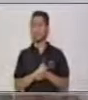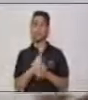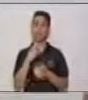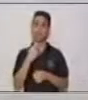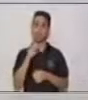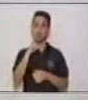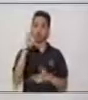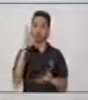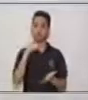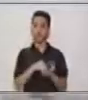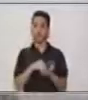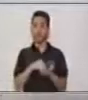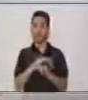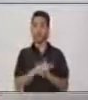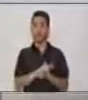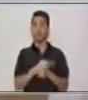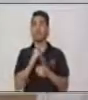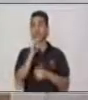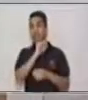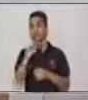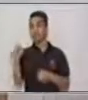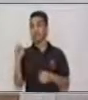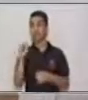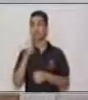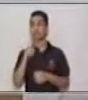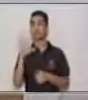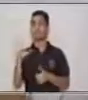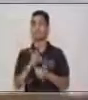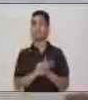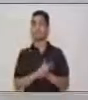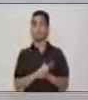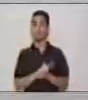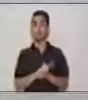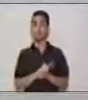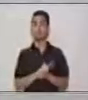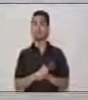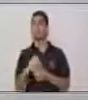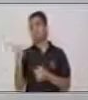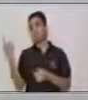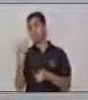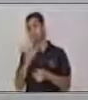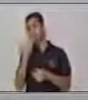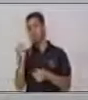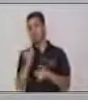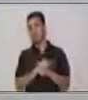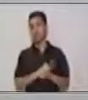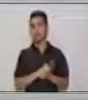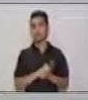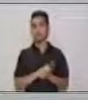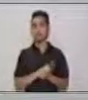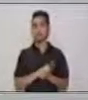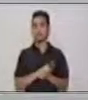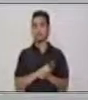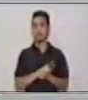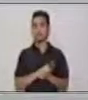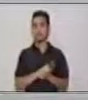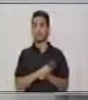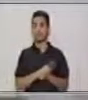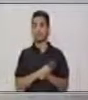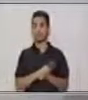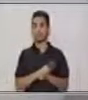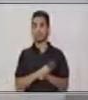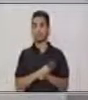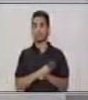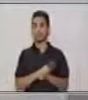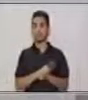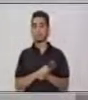2000. Muy bien. Dividido 25. Este también está muy fácil, ¿verdad? Entonces, esto